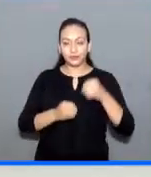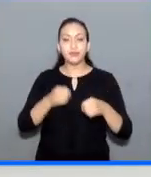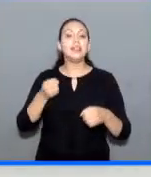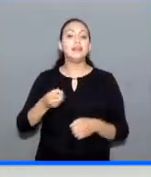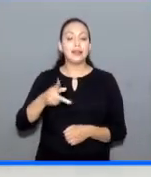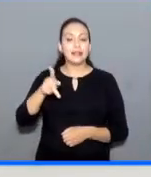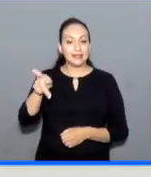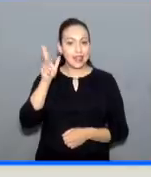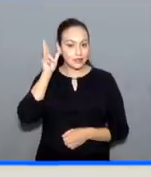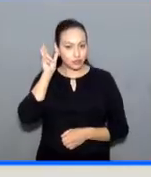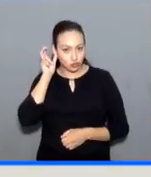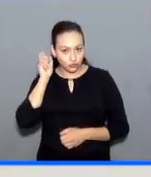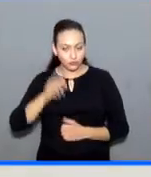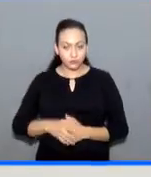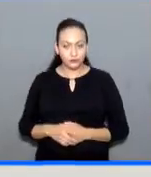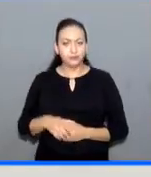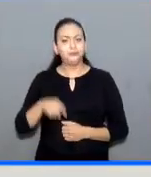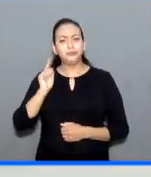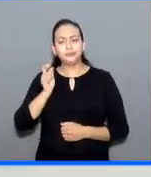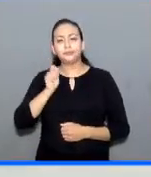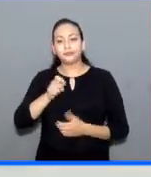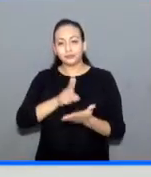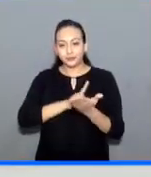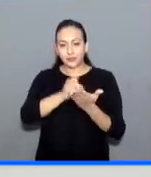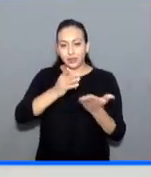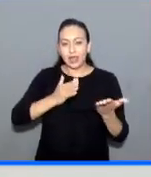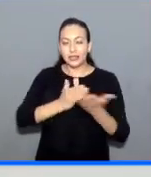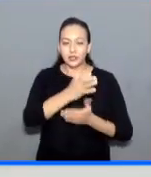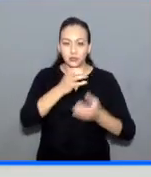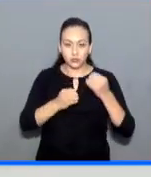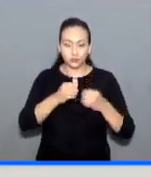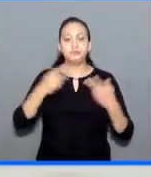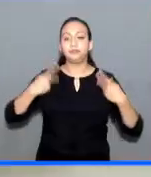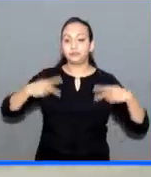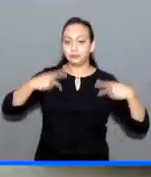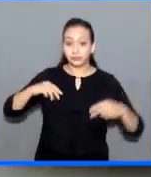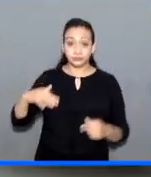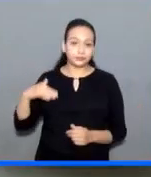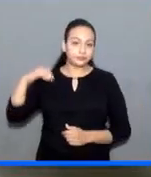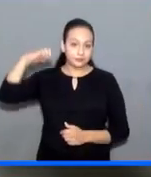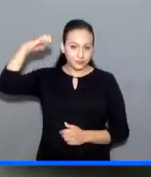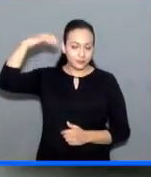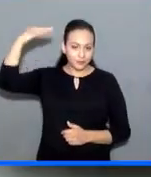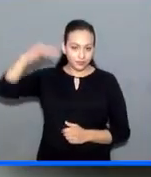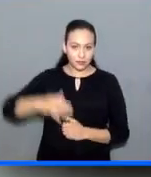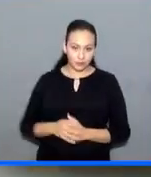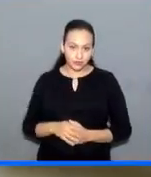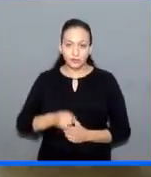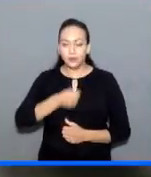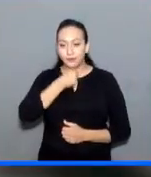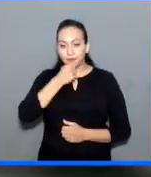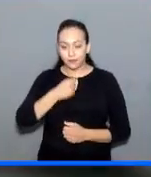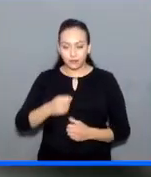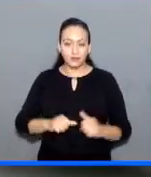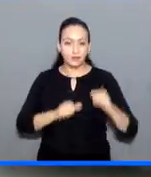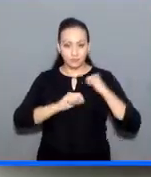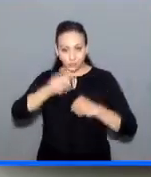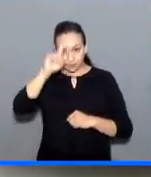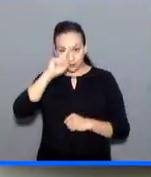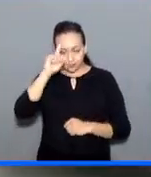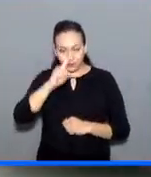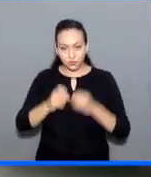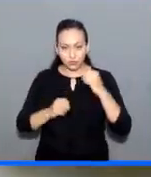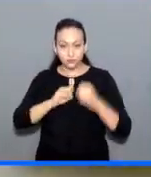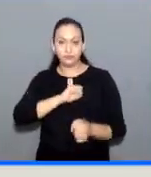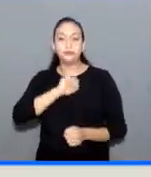en esta ocasión aborda el derecho de acceso a la justicia de las personas mayores. La subdirectora de Asesoría Jurídica Especializada del